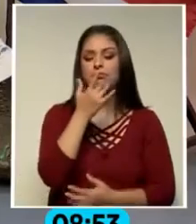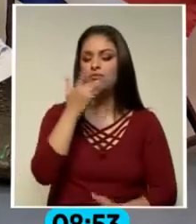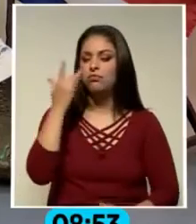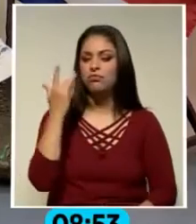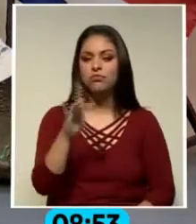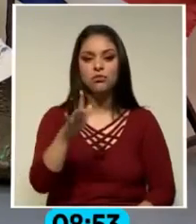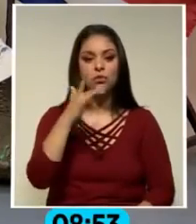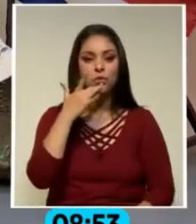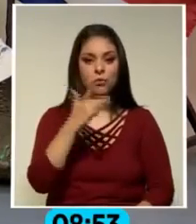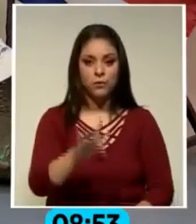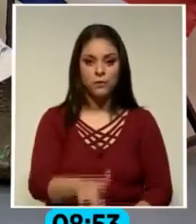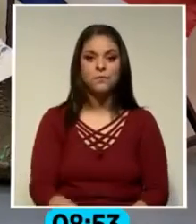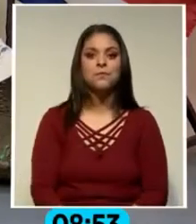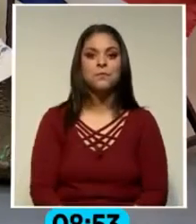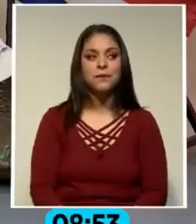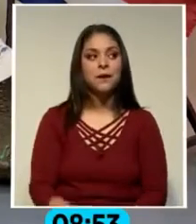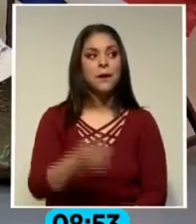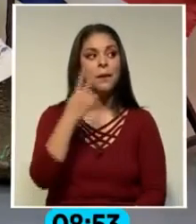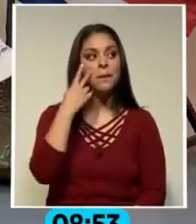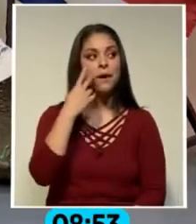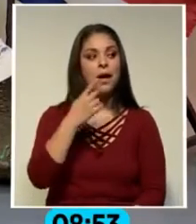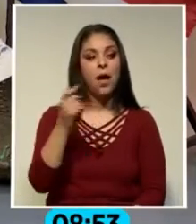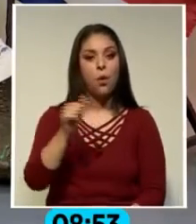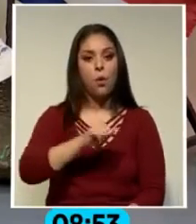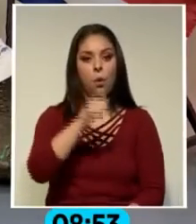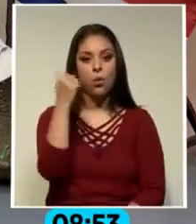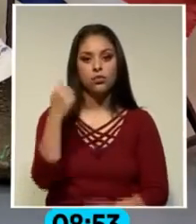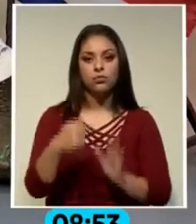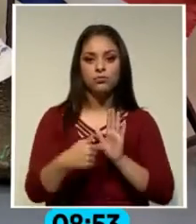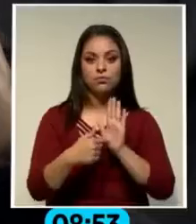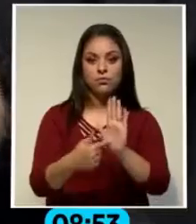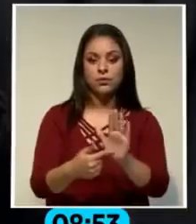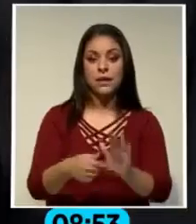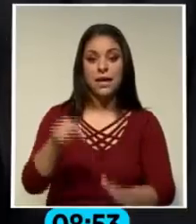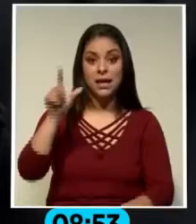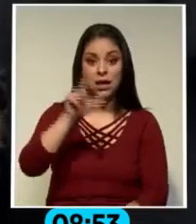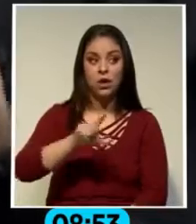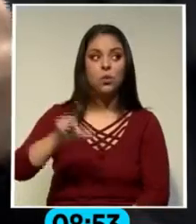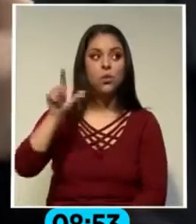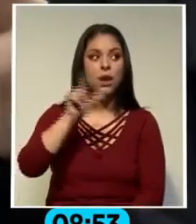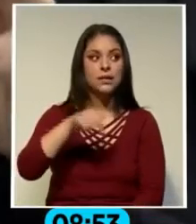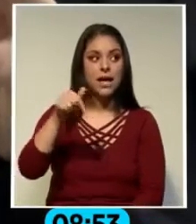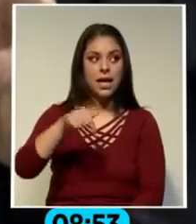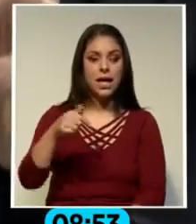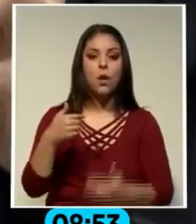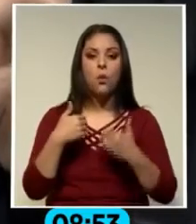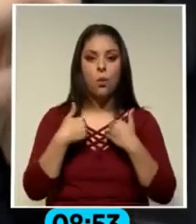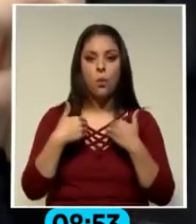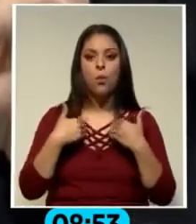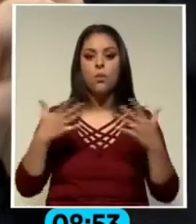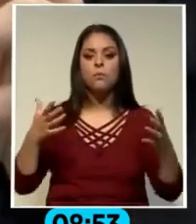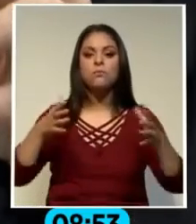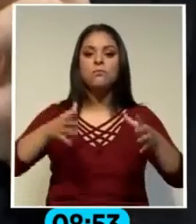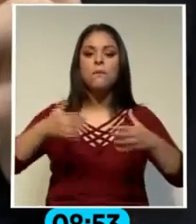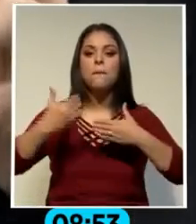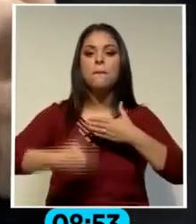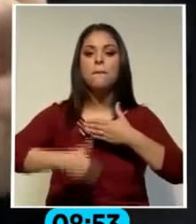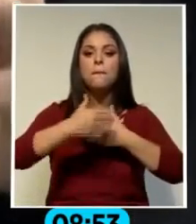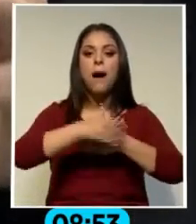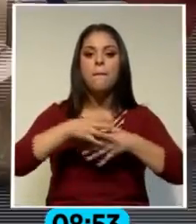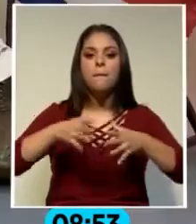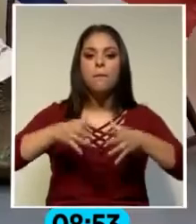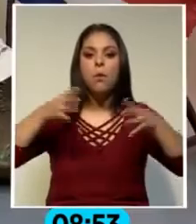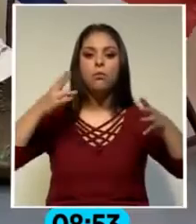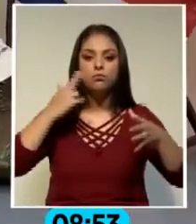delicioso. Uy, ahí viene otro, niña Güey. Ay, esto es riquísimo. El lunes aquí en el programa Hugo, ¿verdad? ¡Pambón! Dice